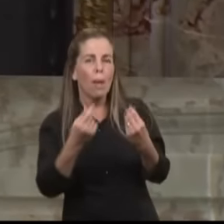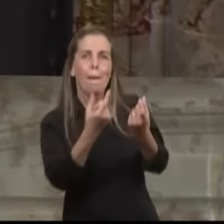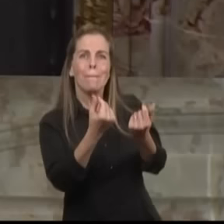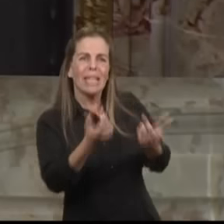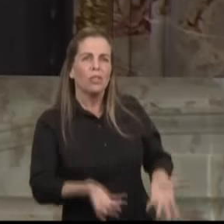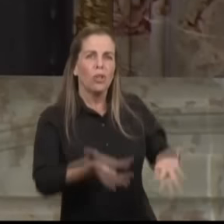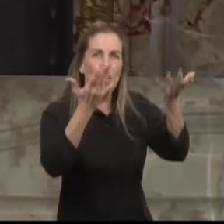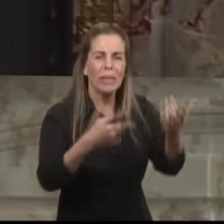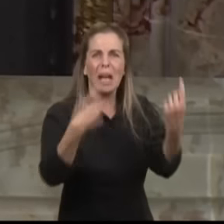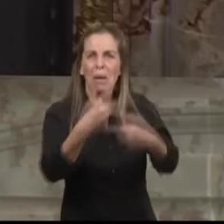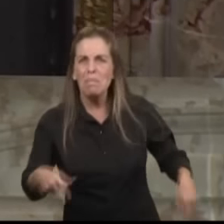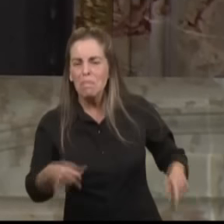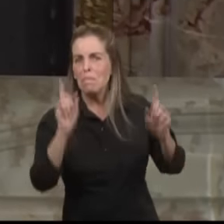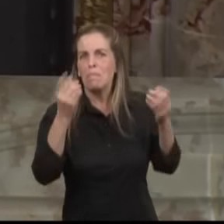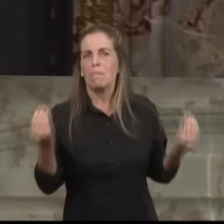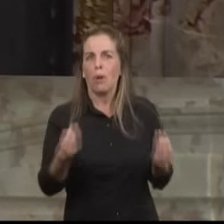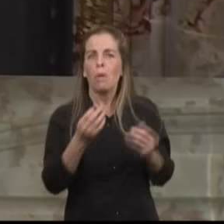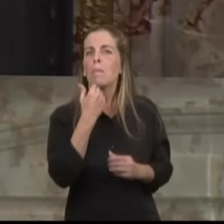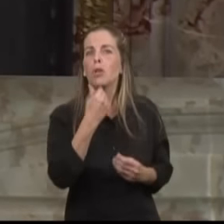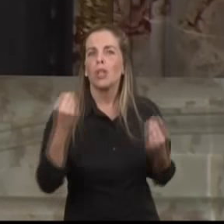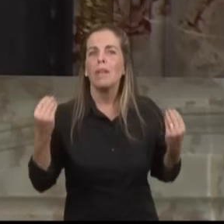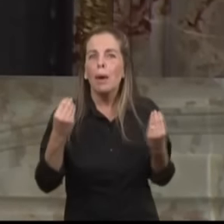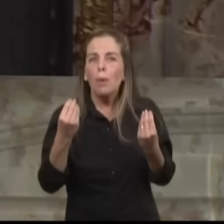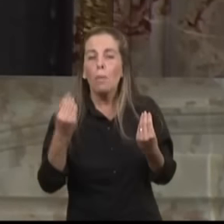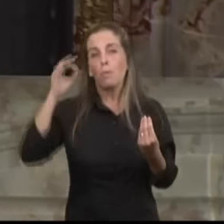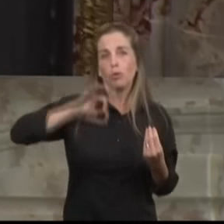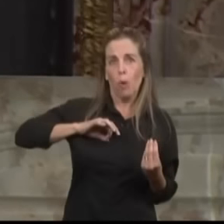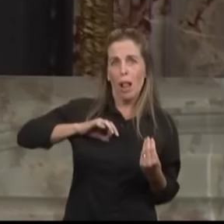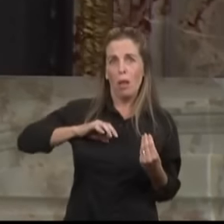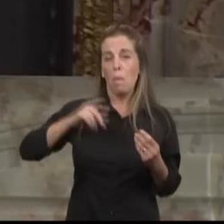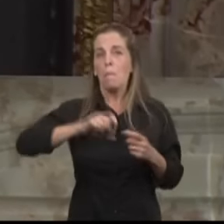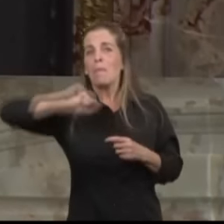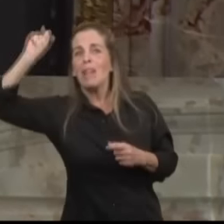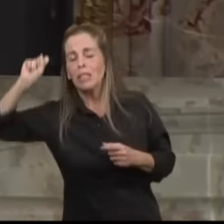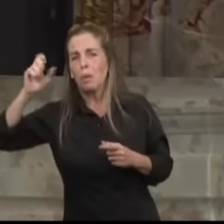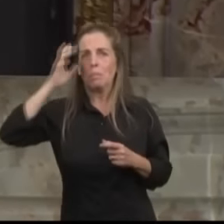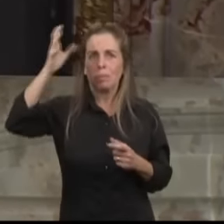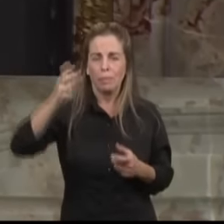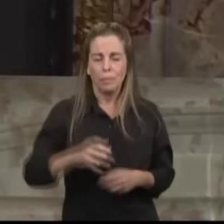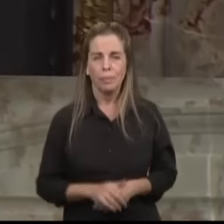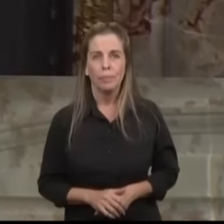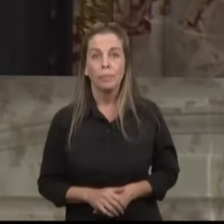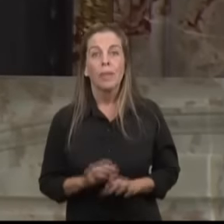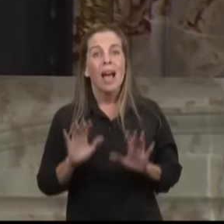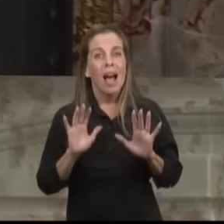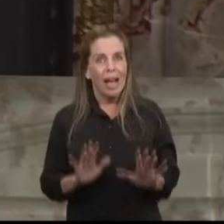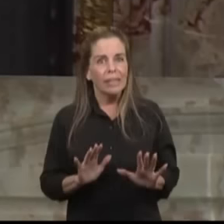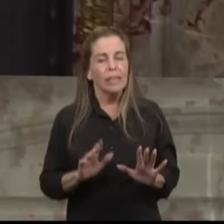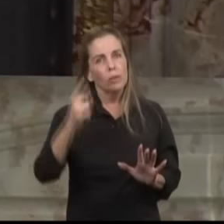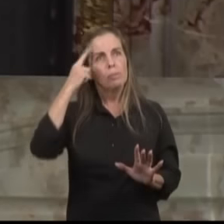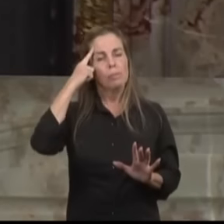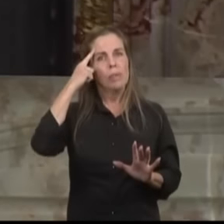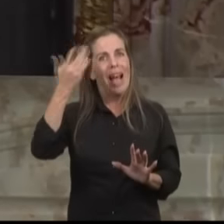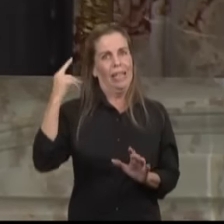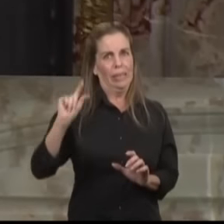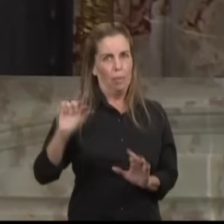cosas ni forma de cuidar nuestro poder adquisitivo ante la suba sostenida de precios. Ese es tan solo el recuerdo más